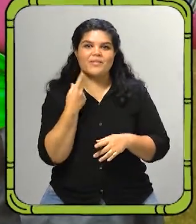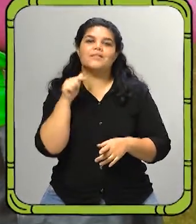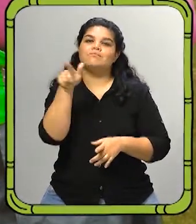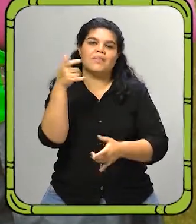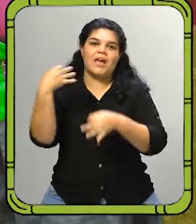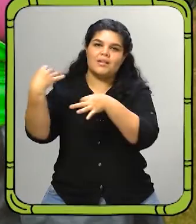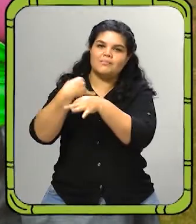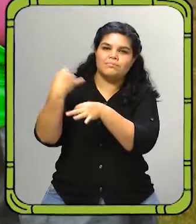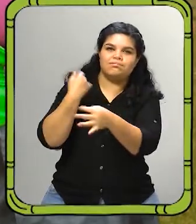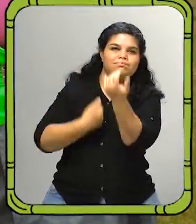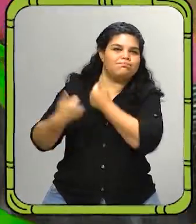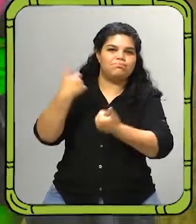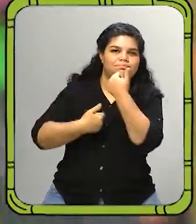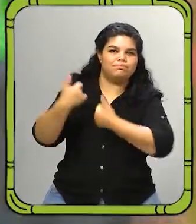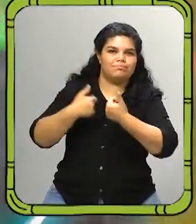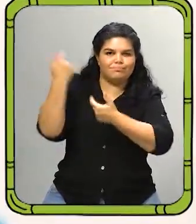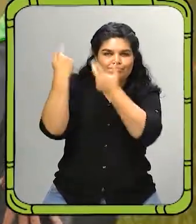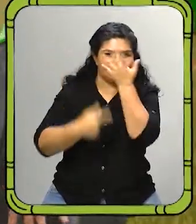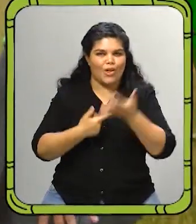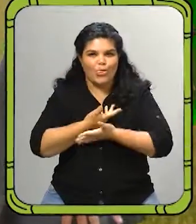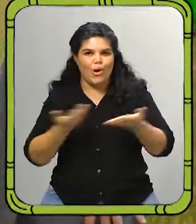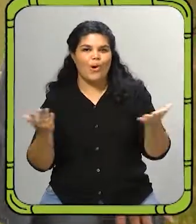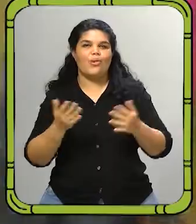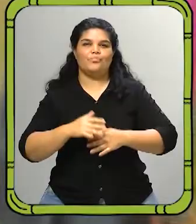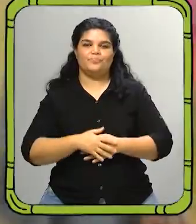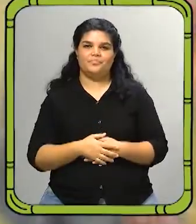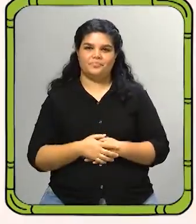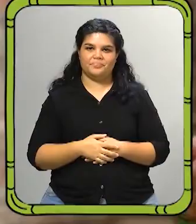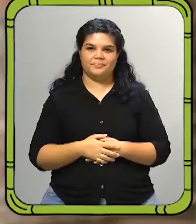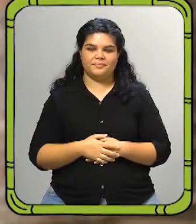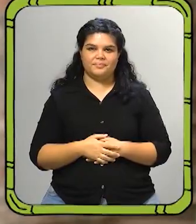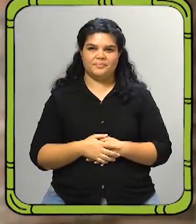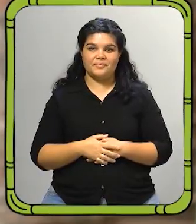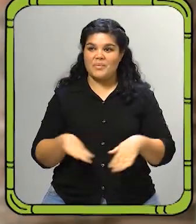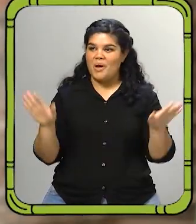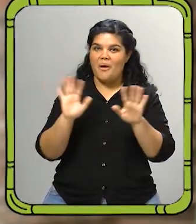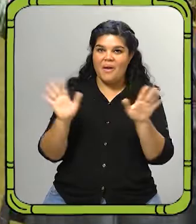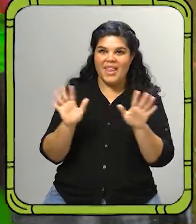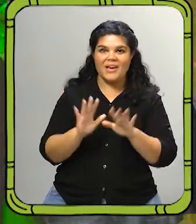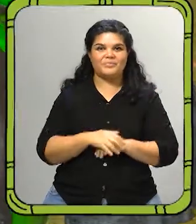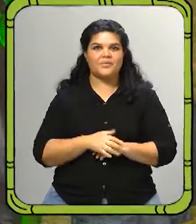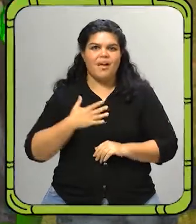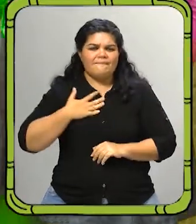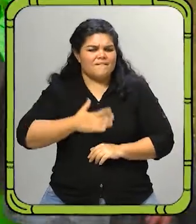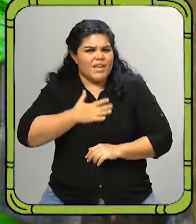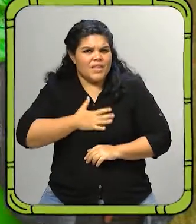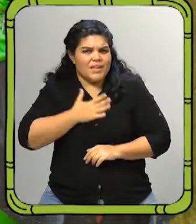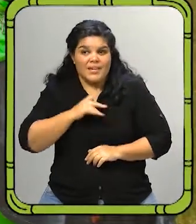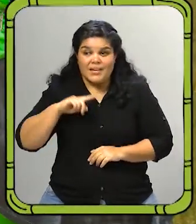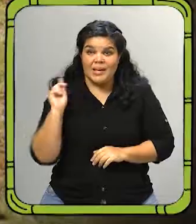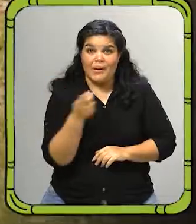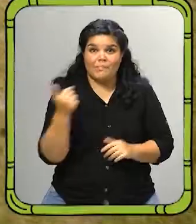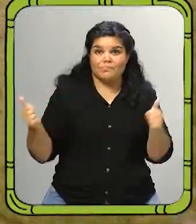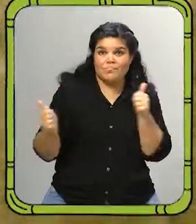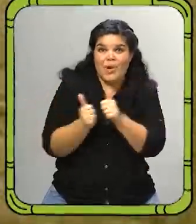necesitamos saber, ustedes y nosotros. ¡Hola! ¡Hola! Estoy muy contento de que estén acá. ¡Sí! Nosotros también, un